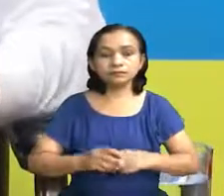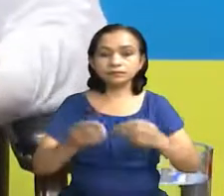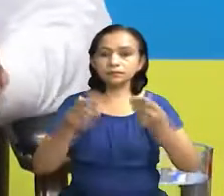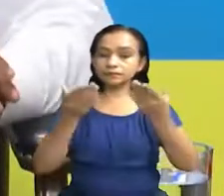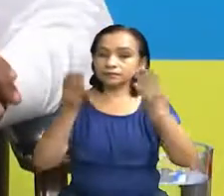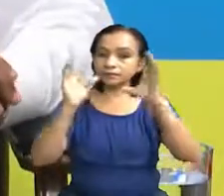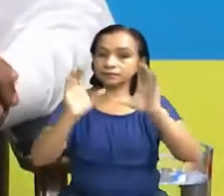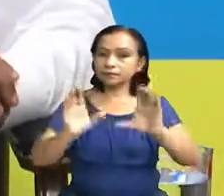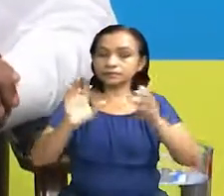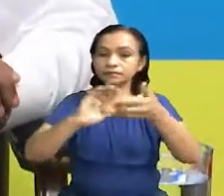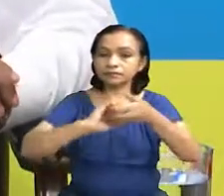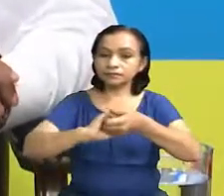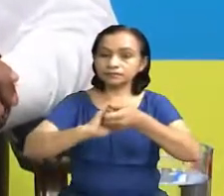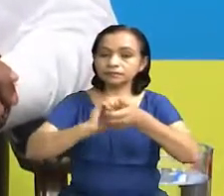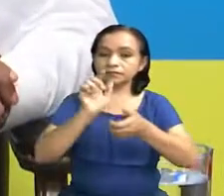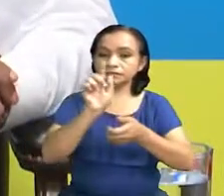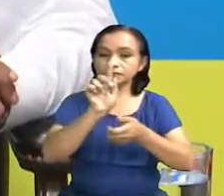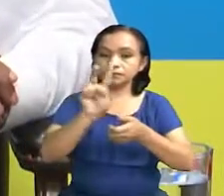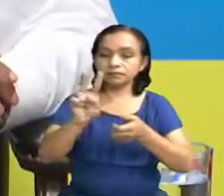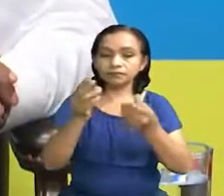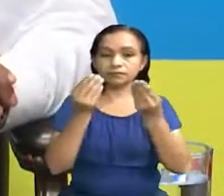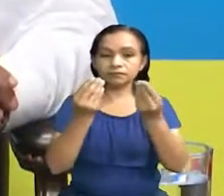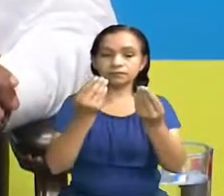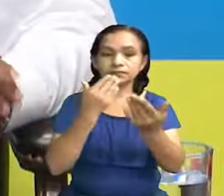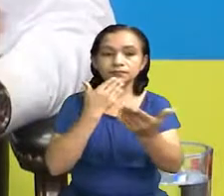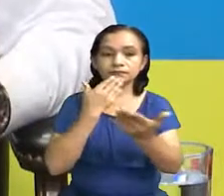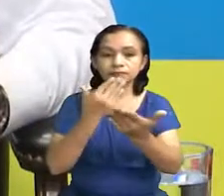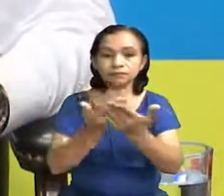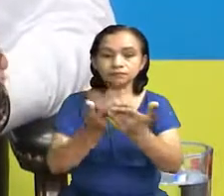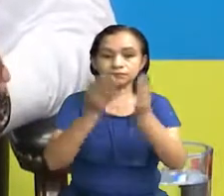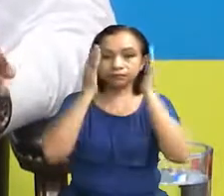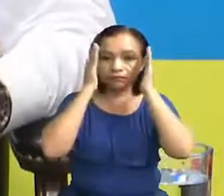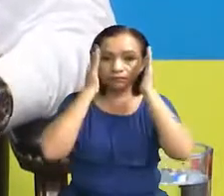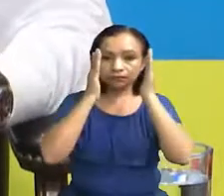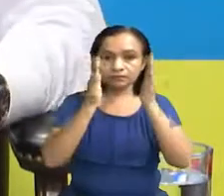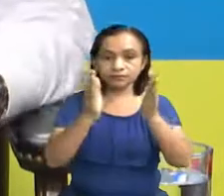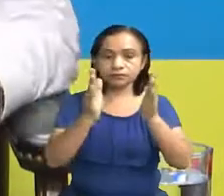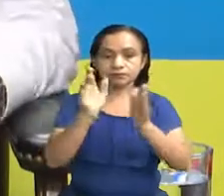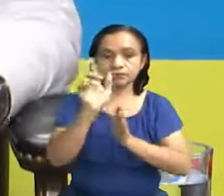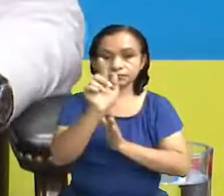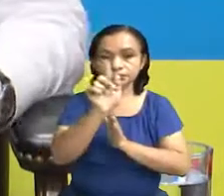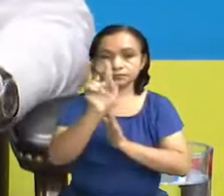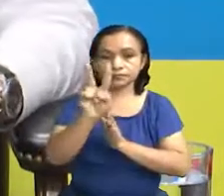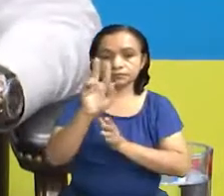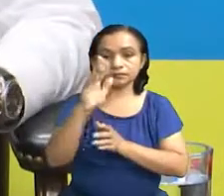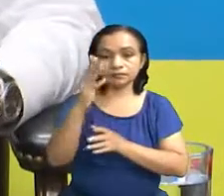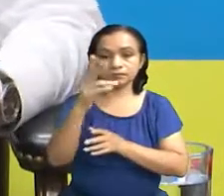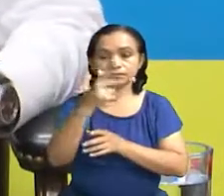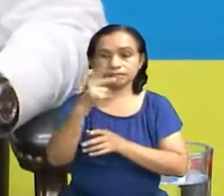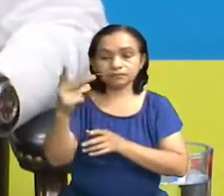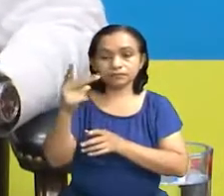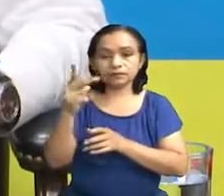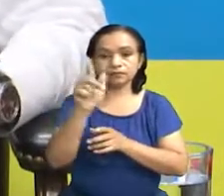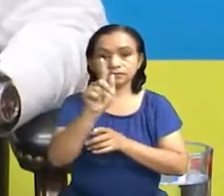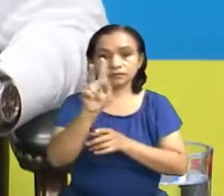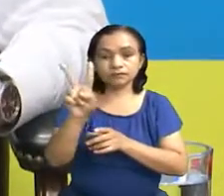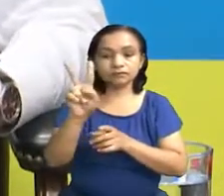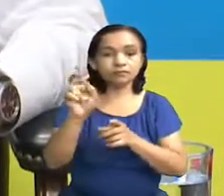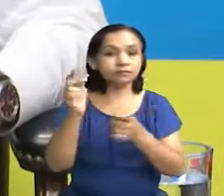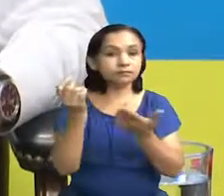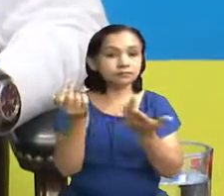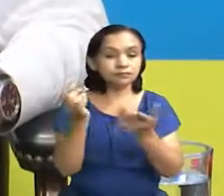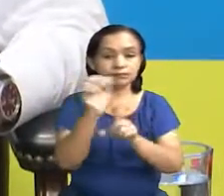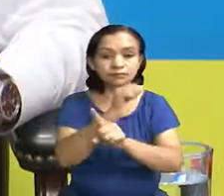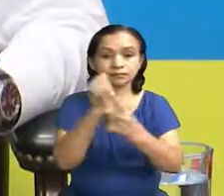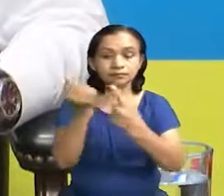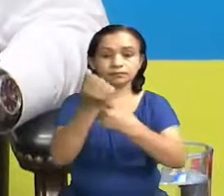Buenas tardes, amigos televidentes. Muchas gracias por su fiel sintonía al canal 98, el canal parlamentario, el canal de